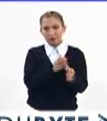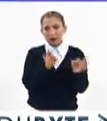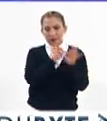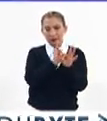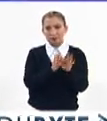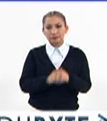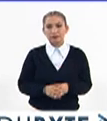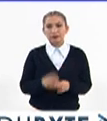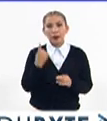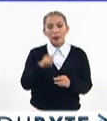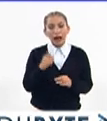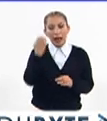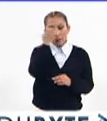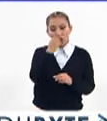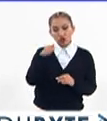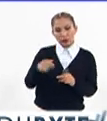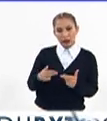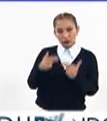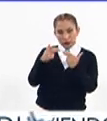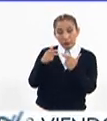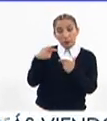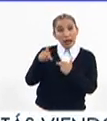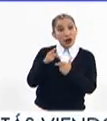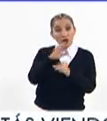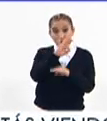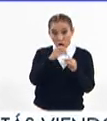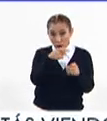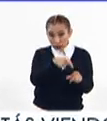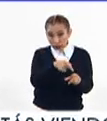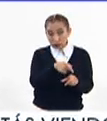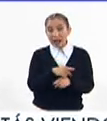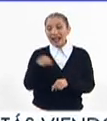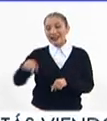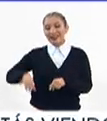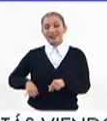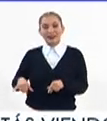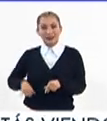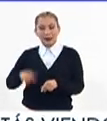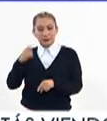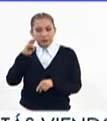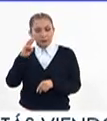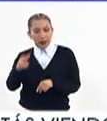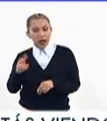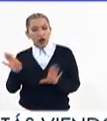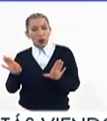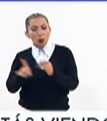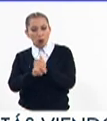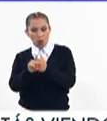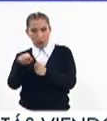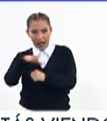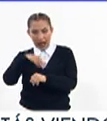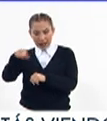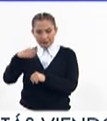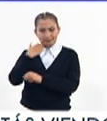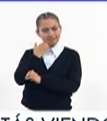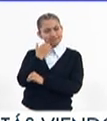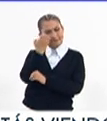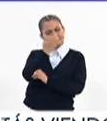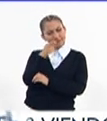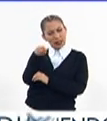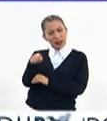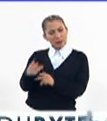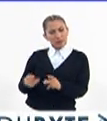muy importante para la evaluación de un negocio, pero no lo es todo. Aquí lo interesante es identificar un problema que existe en